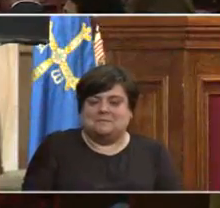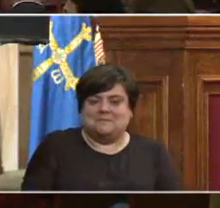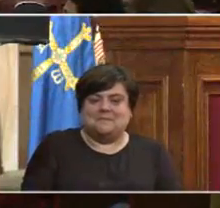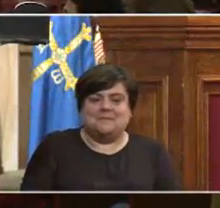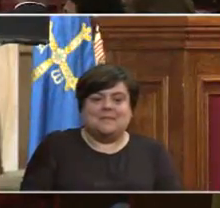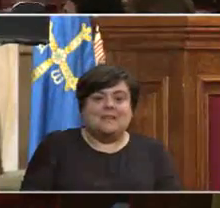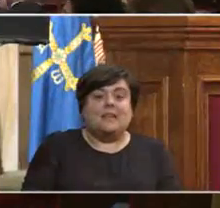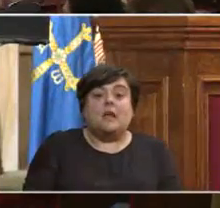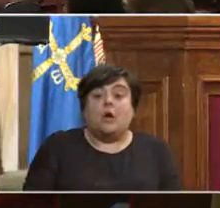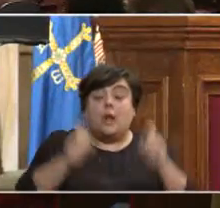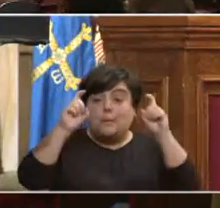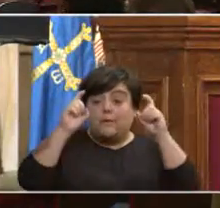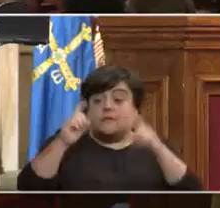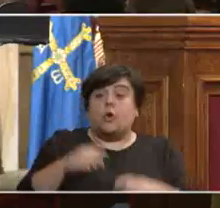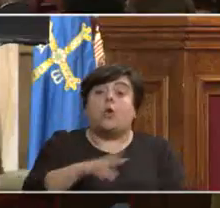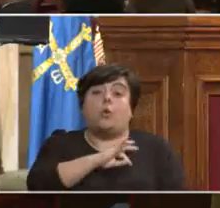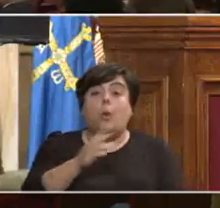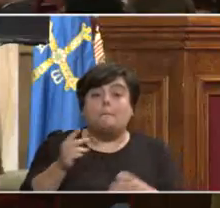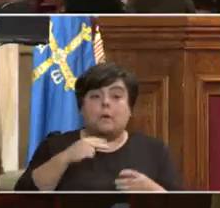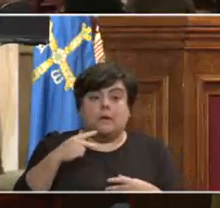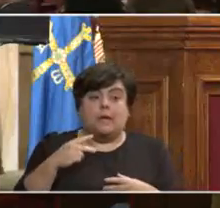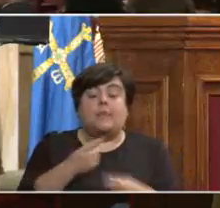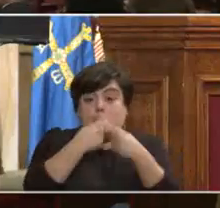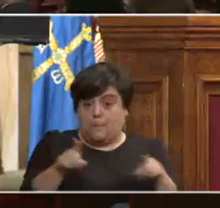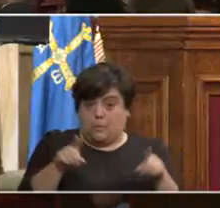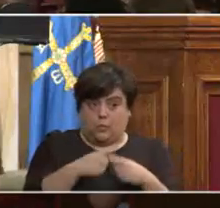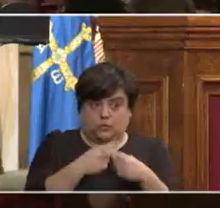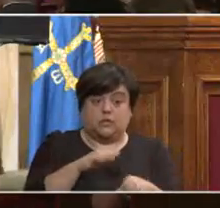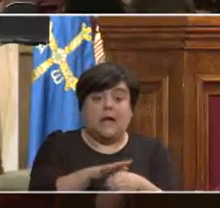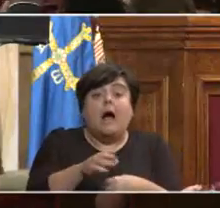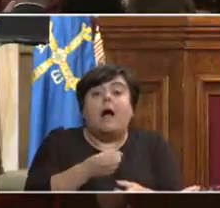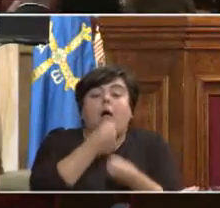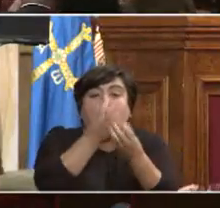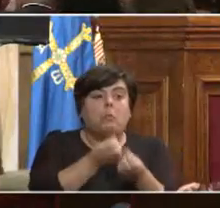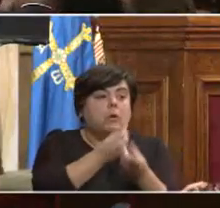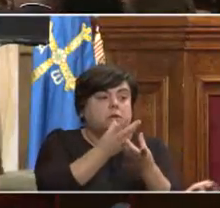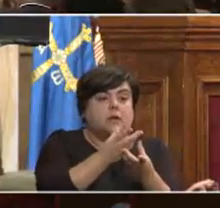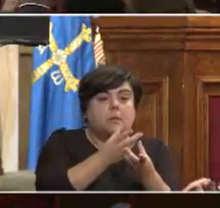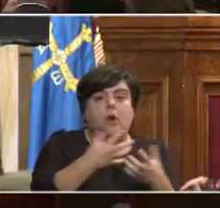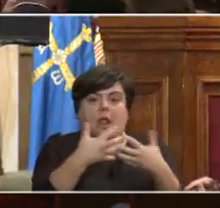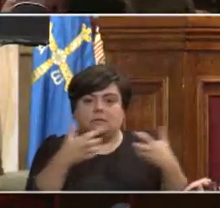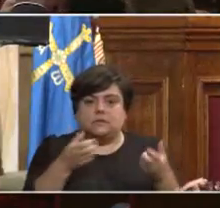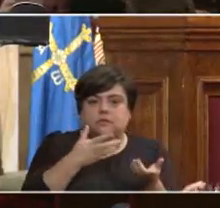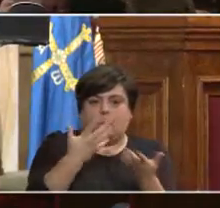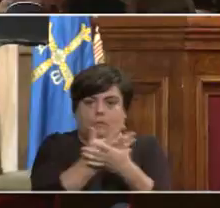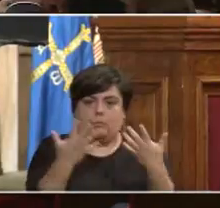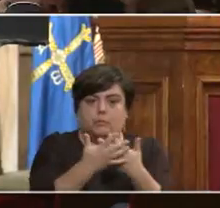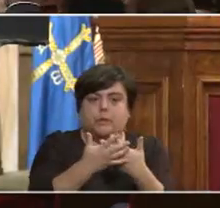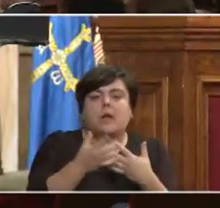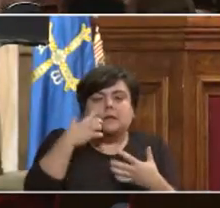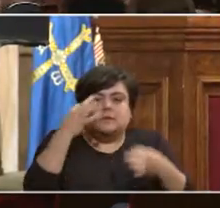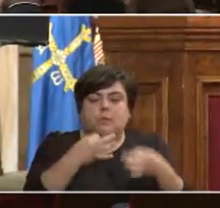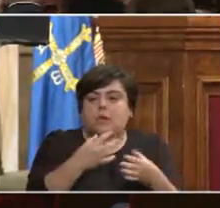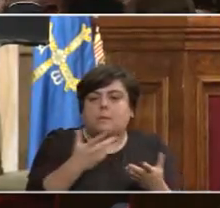A continuación, el profesor Alejandro González Villalibre, del área de música, hablará sobre intertexto, dos puntos, simbolismo,